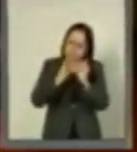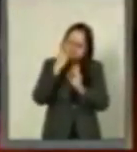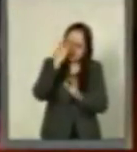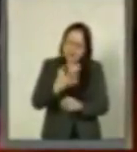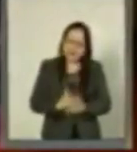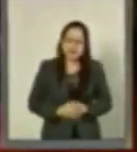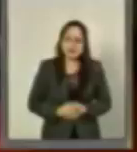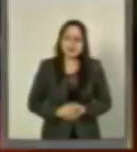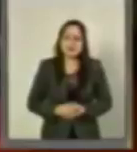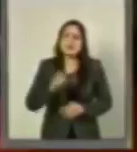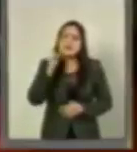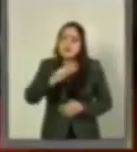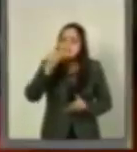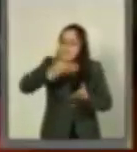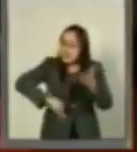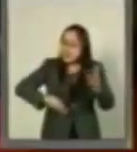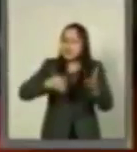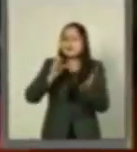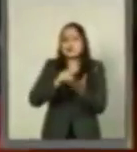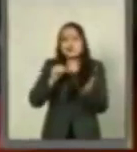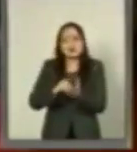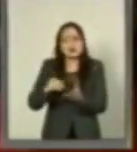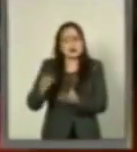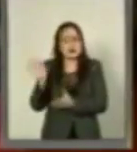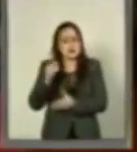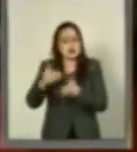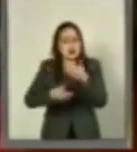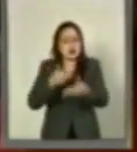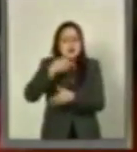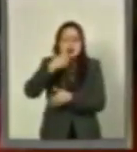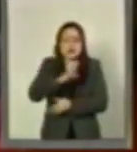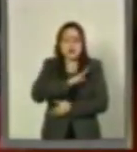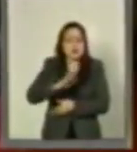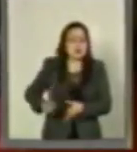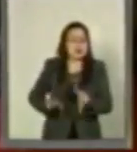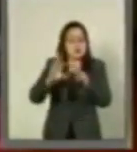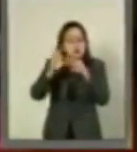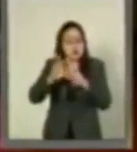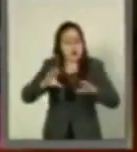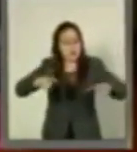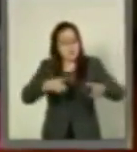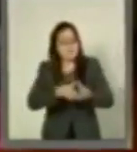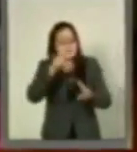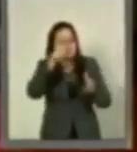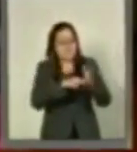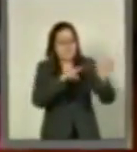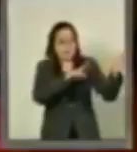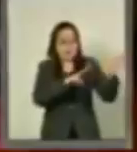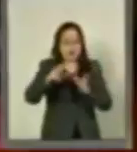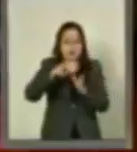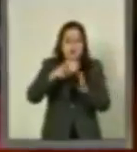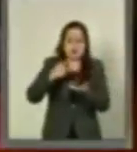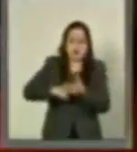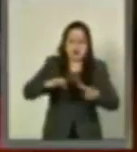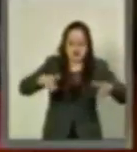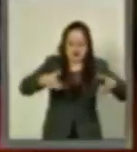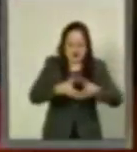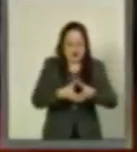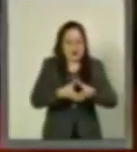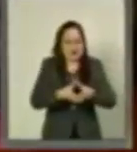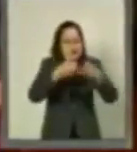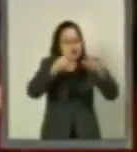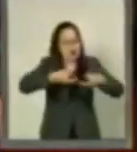sí necesitamos que, si se van a seguir estando en los municipios, de esos 1.800 corporaciones que existen, y